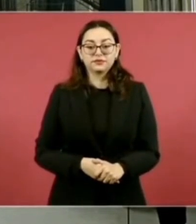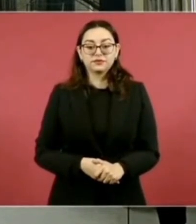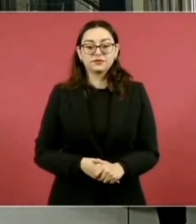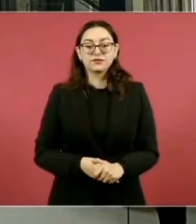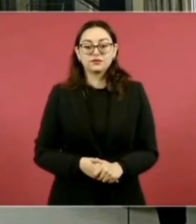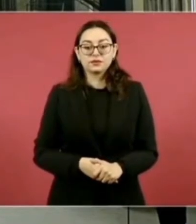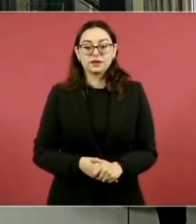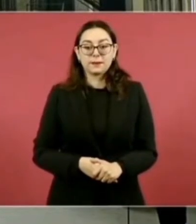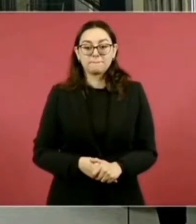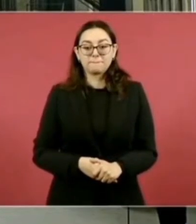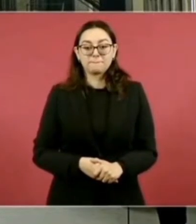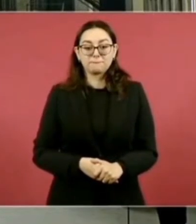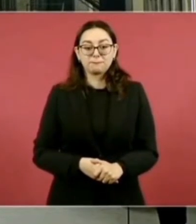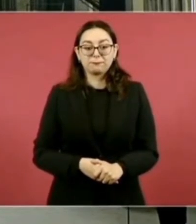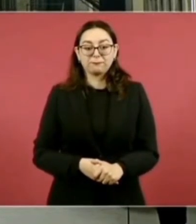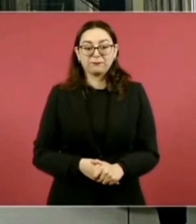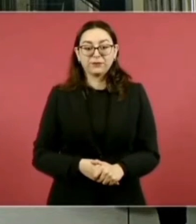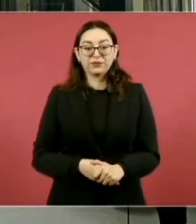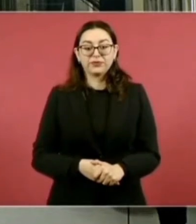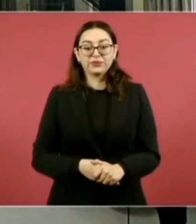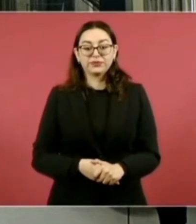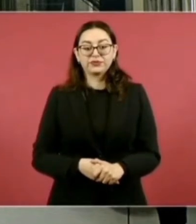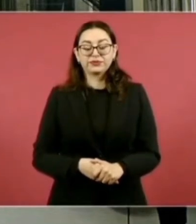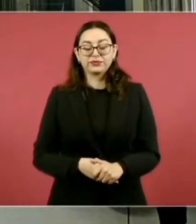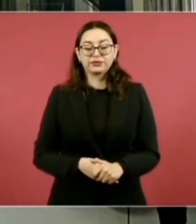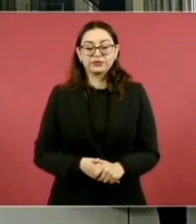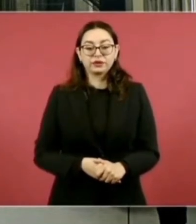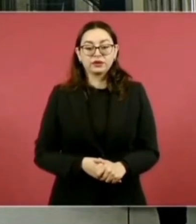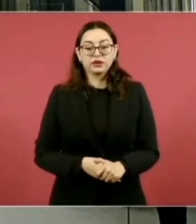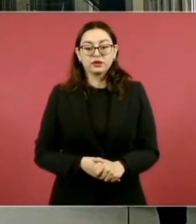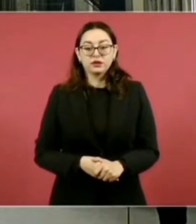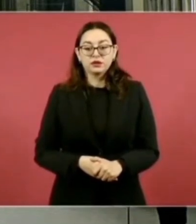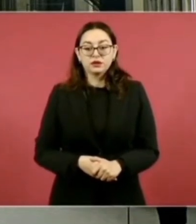Por eso siempre digo que no hay